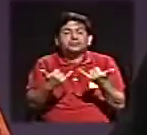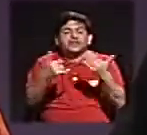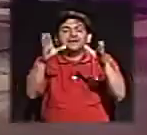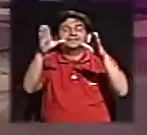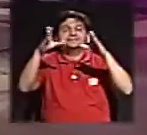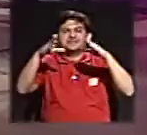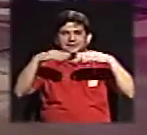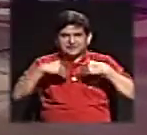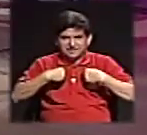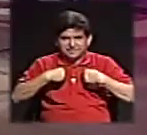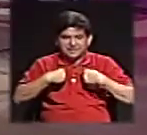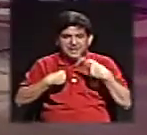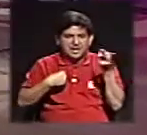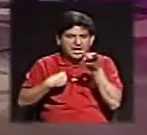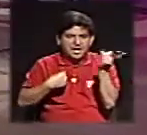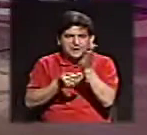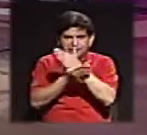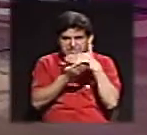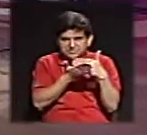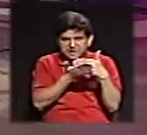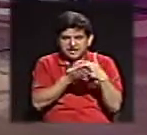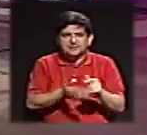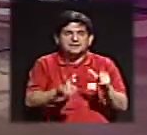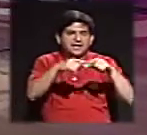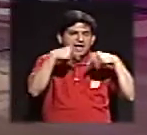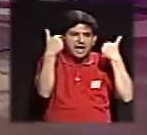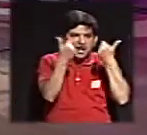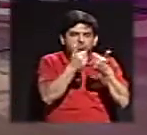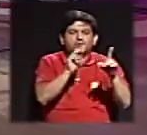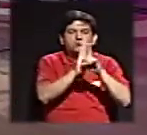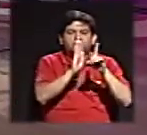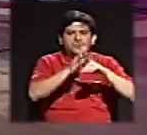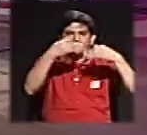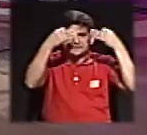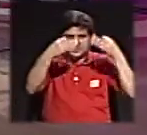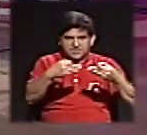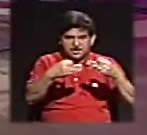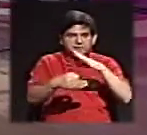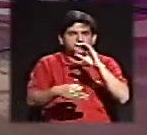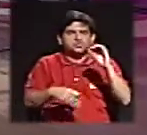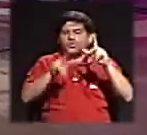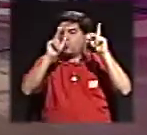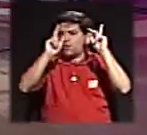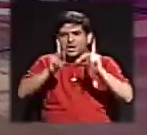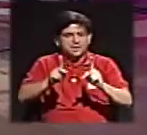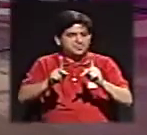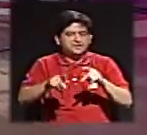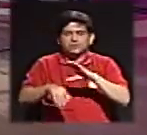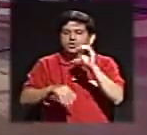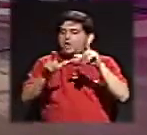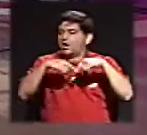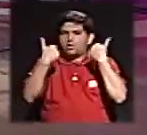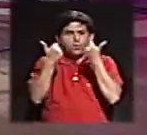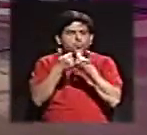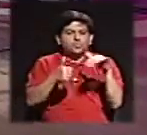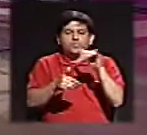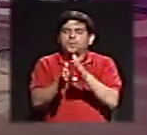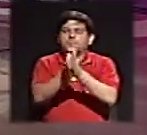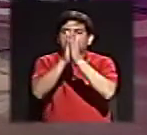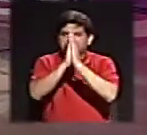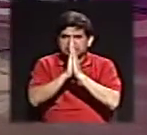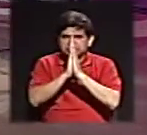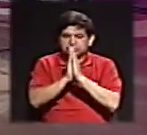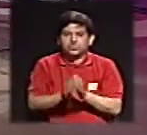da la admisibilidad a las partes, en este caso a la colectiva por el derecho a decidir, o a quien haya hecho también la